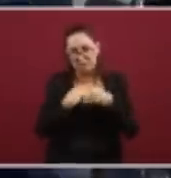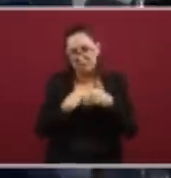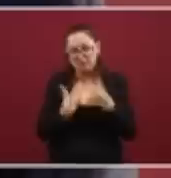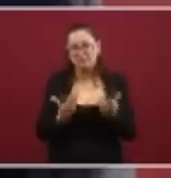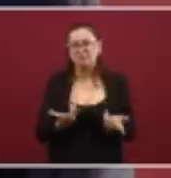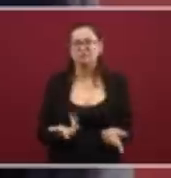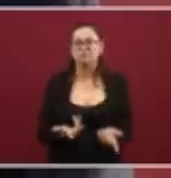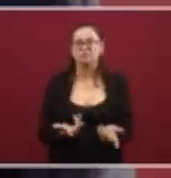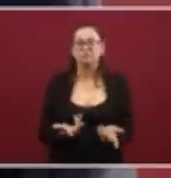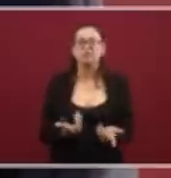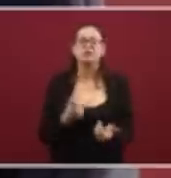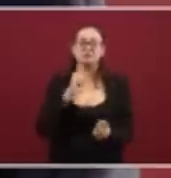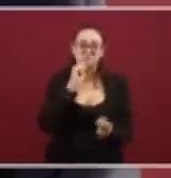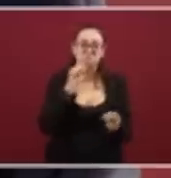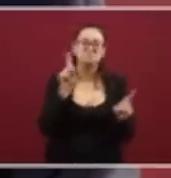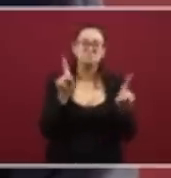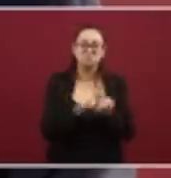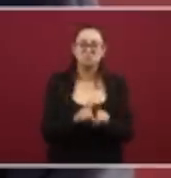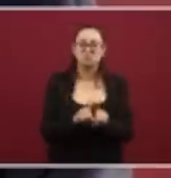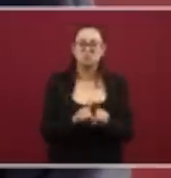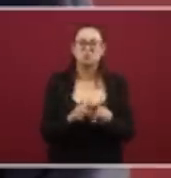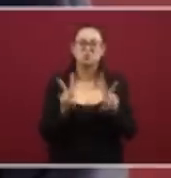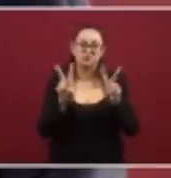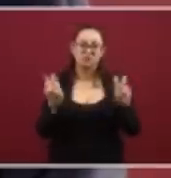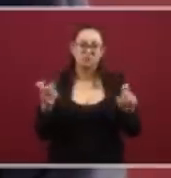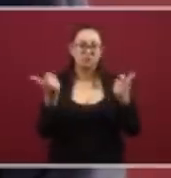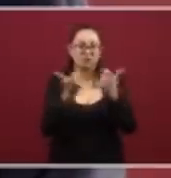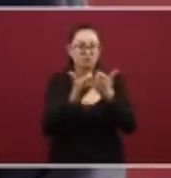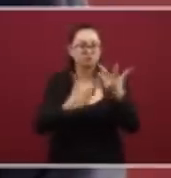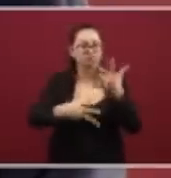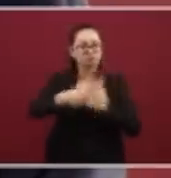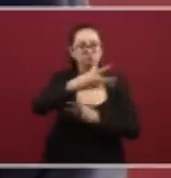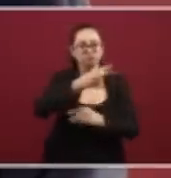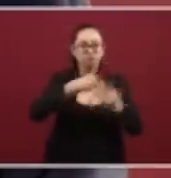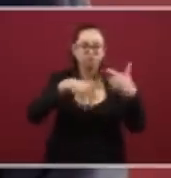razones también de integración económica